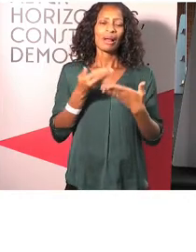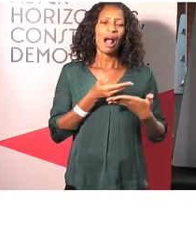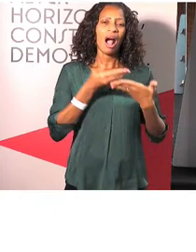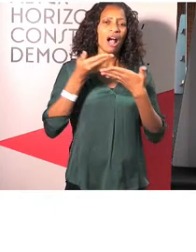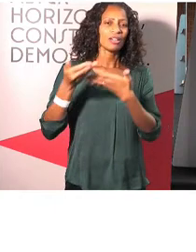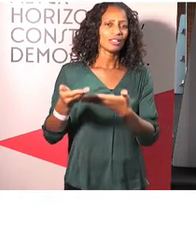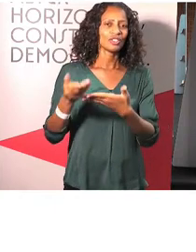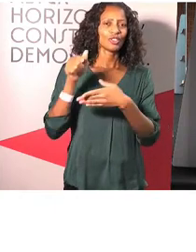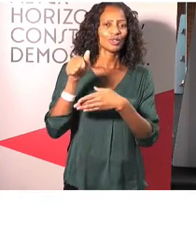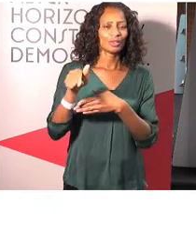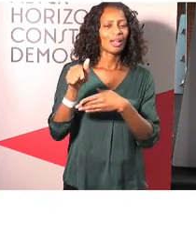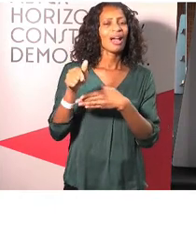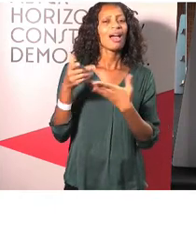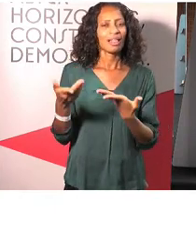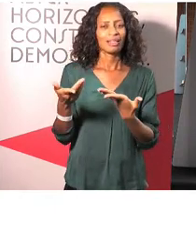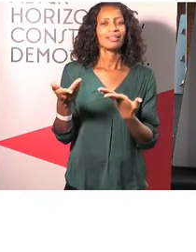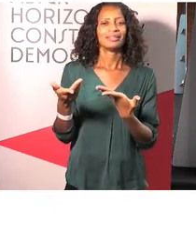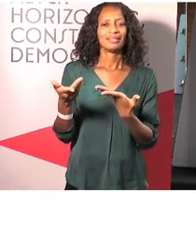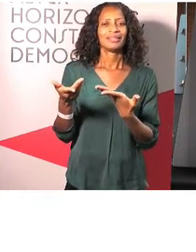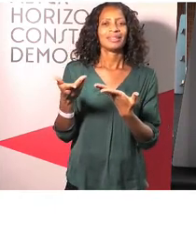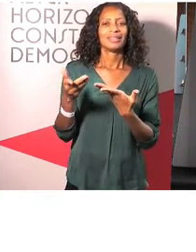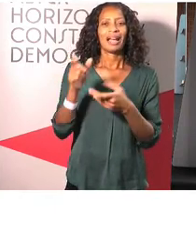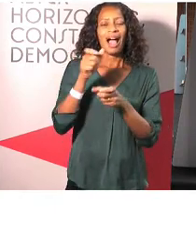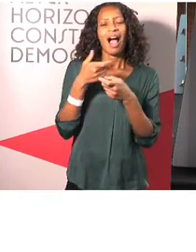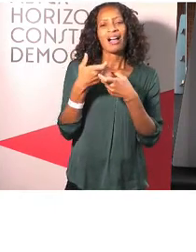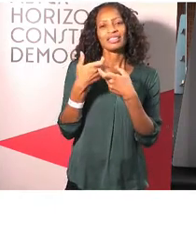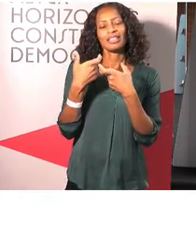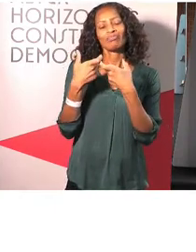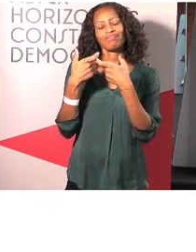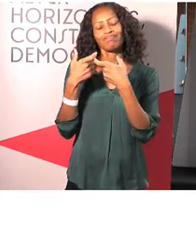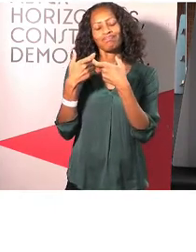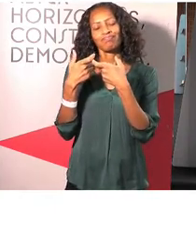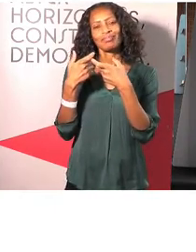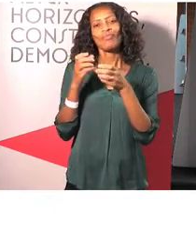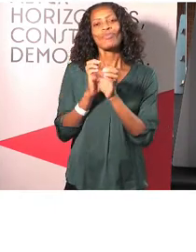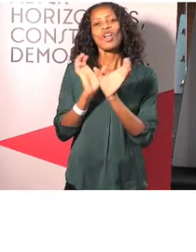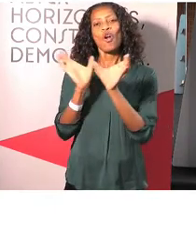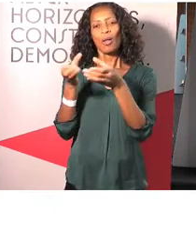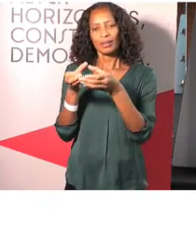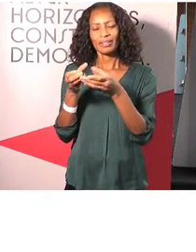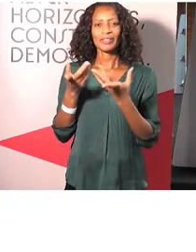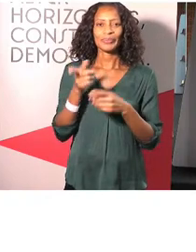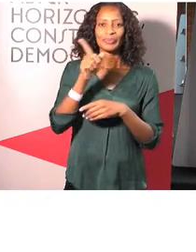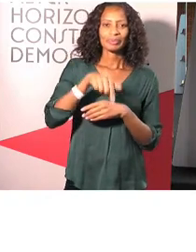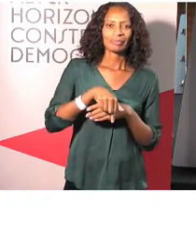aportar alternativas al capitalismo de plataforma, pero también alternativas